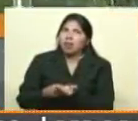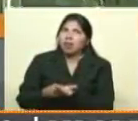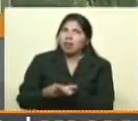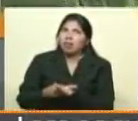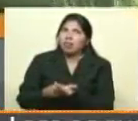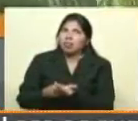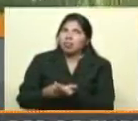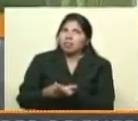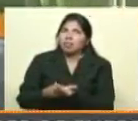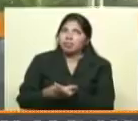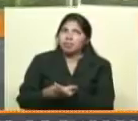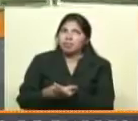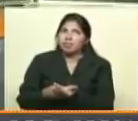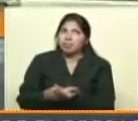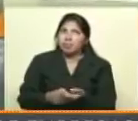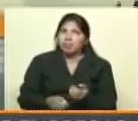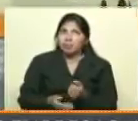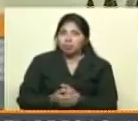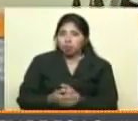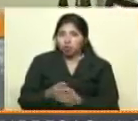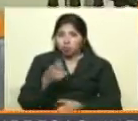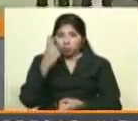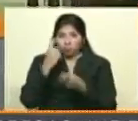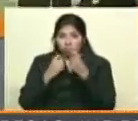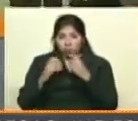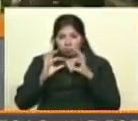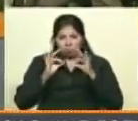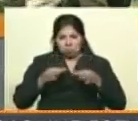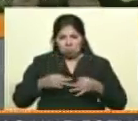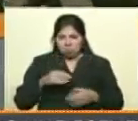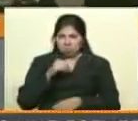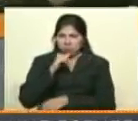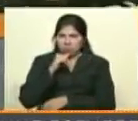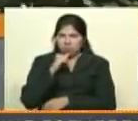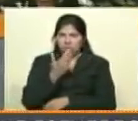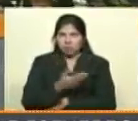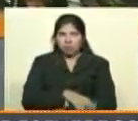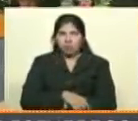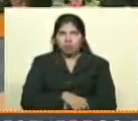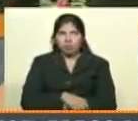Es una pregunta que me autohago. Se puede decir así, ¿verdad?